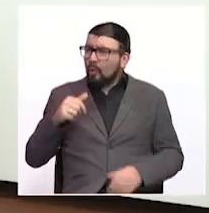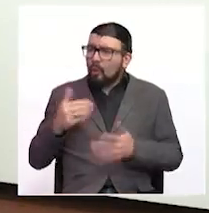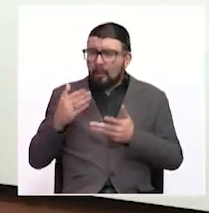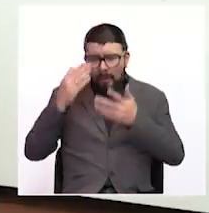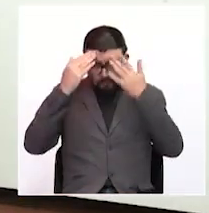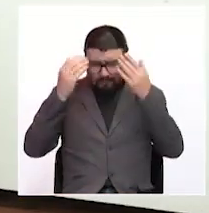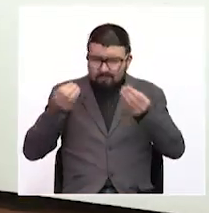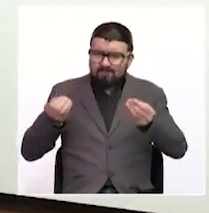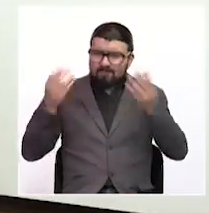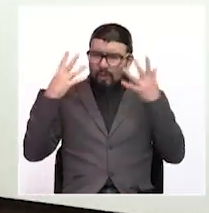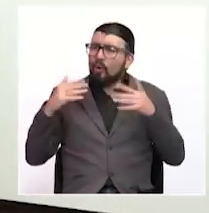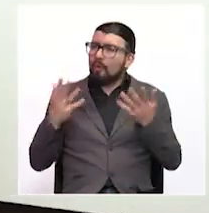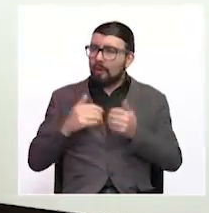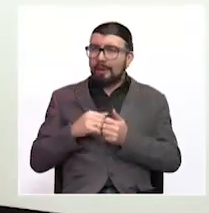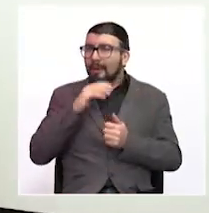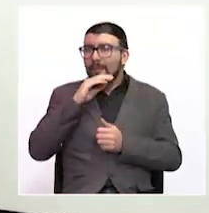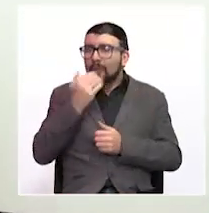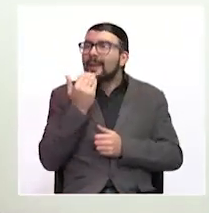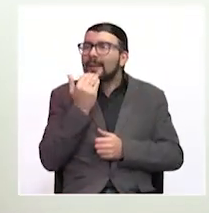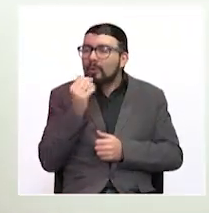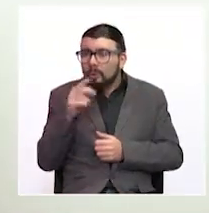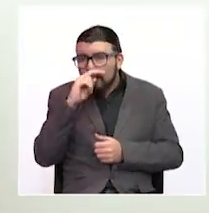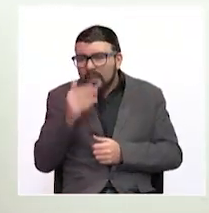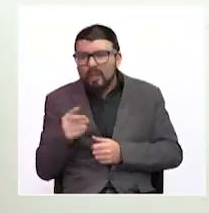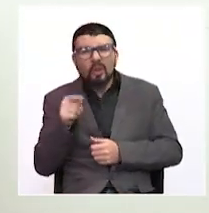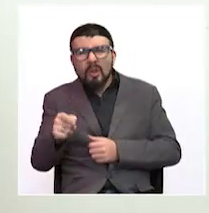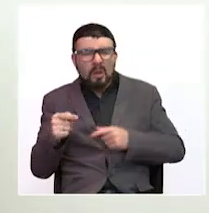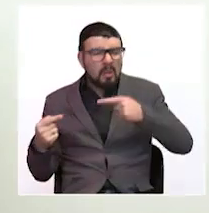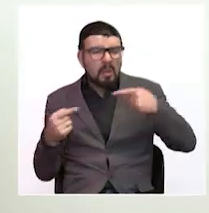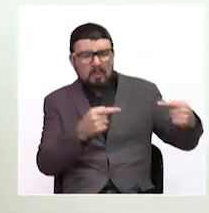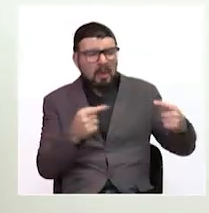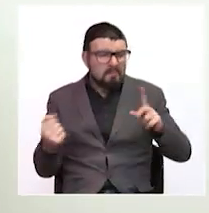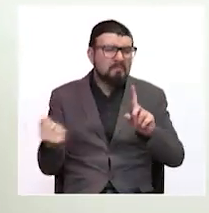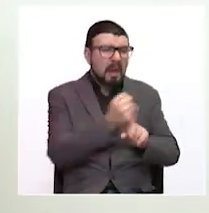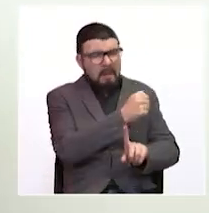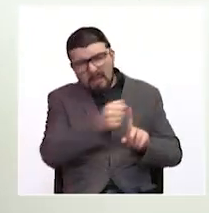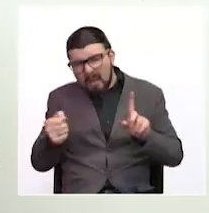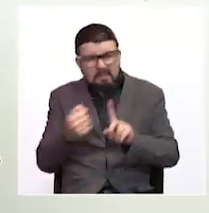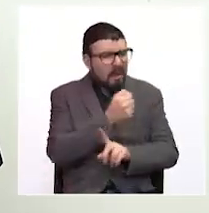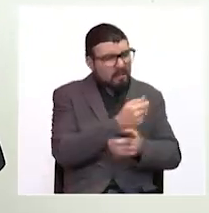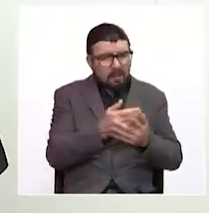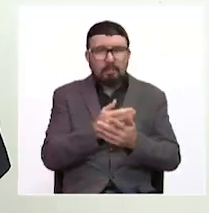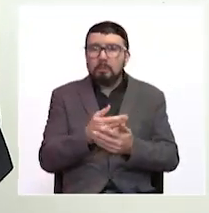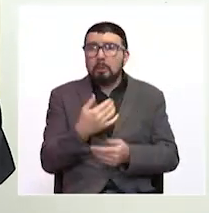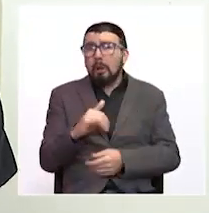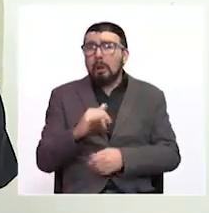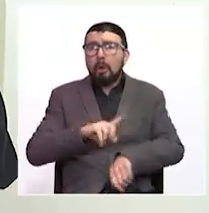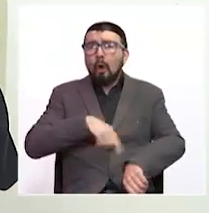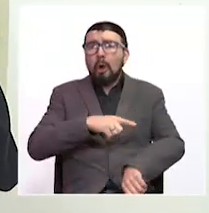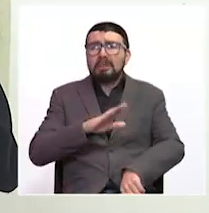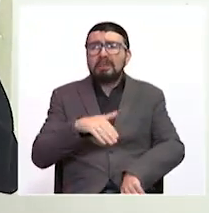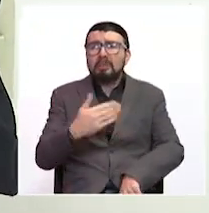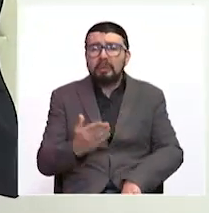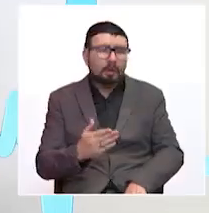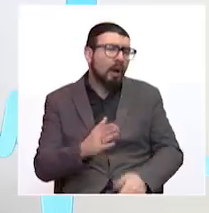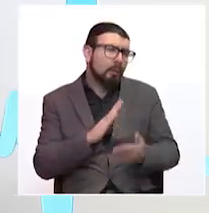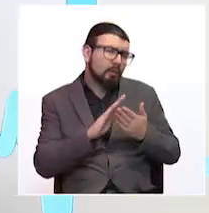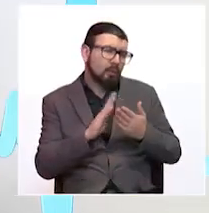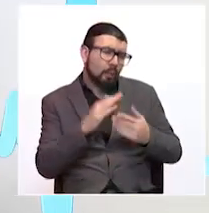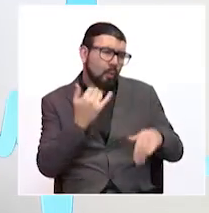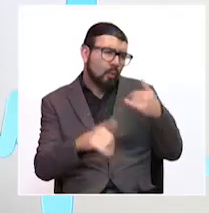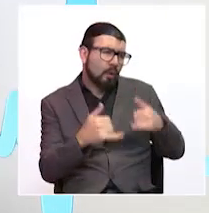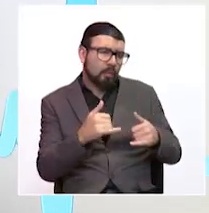entonces en línea entonces lista peleamos nos tiramos pata y todo y nos grabó el pelo me perdona jugamos pero es que el adulto es